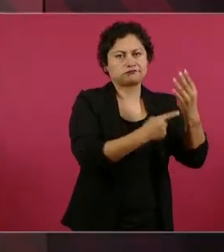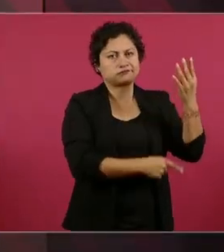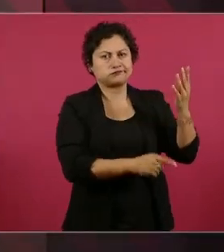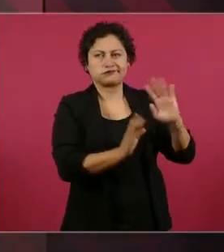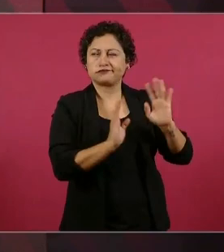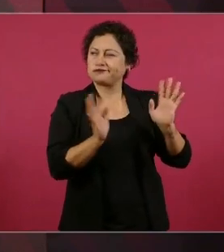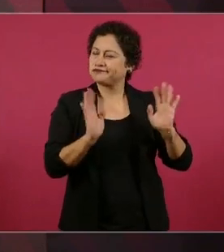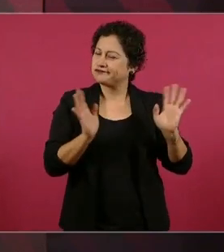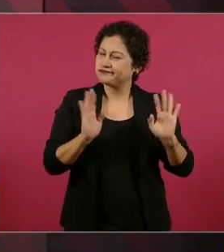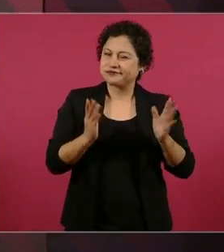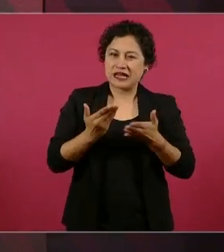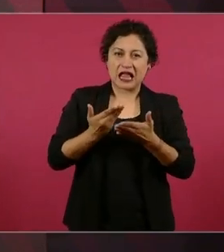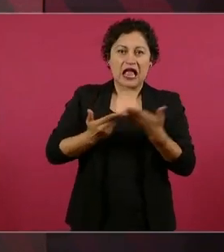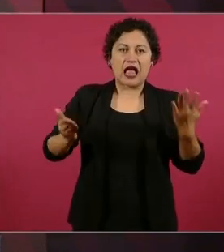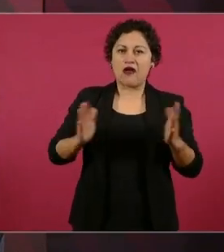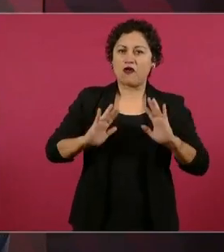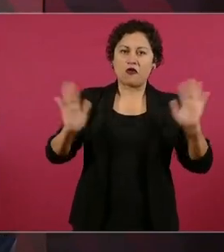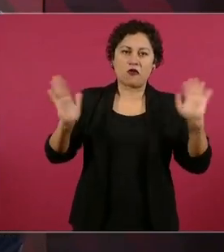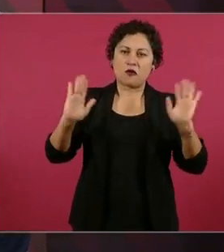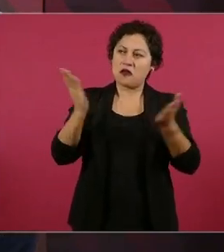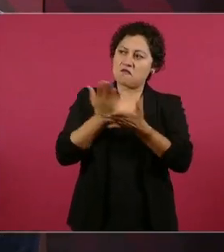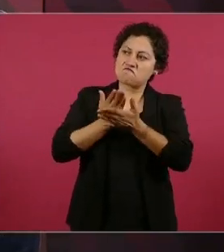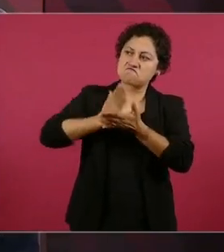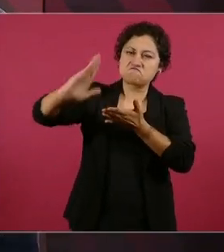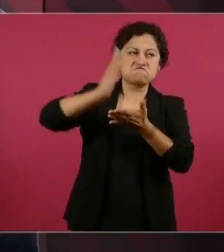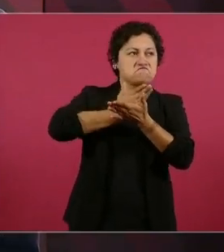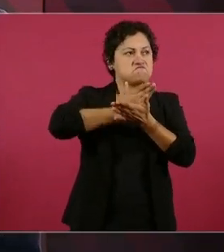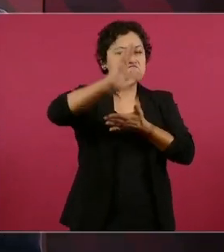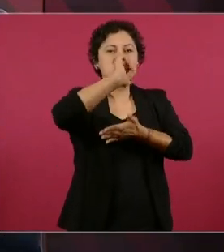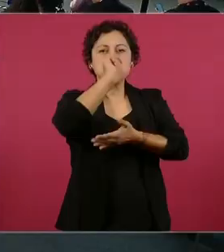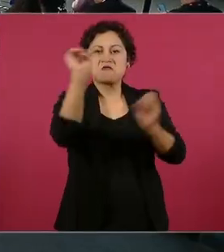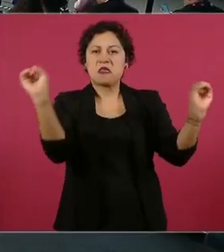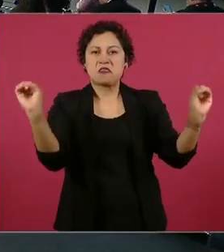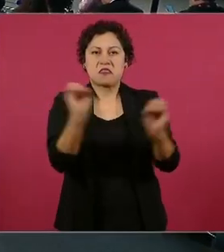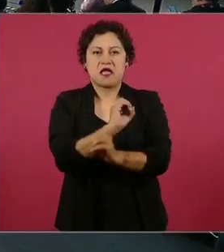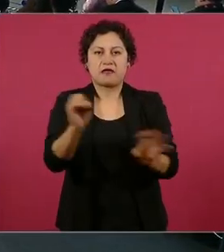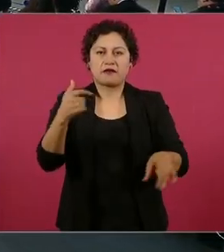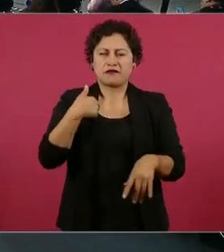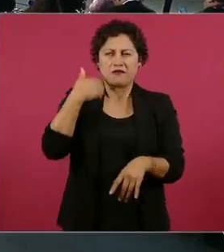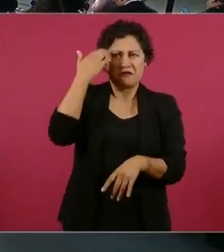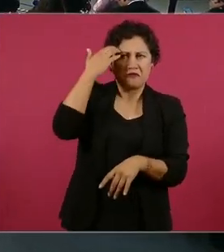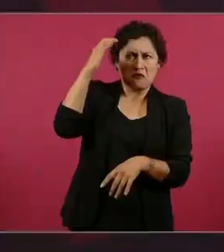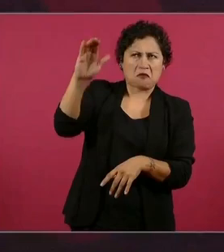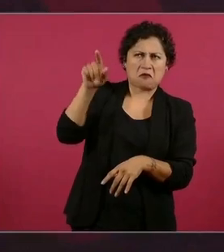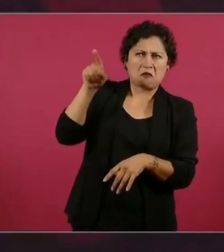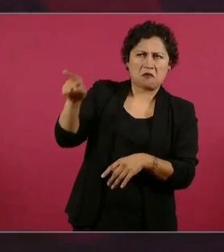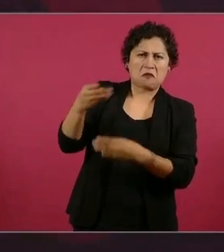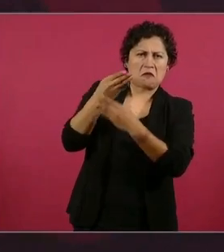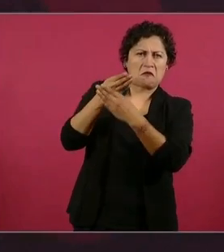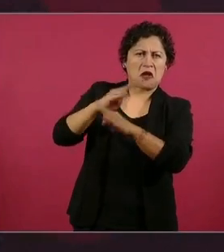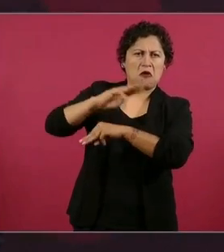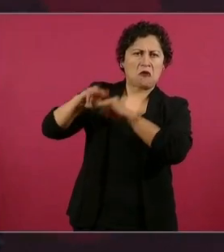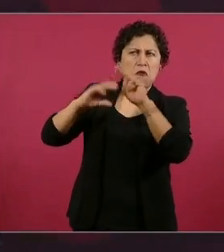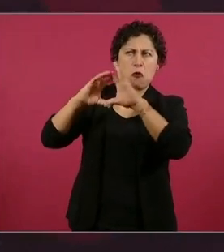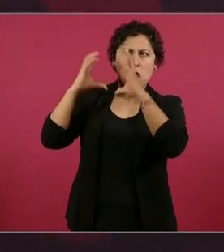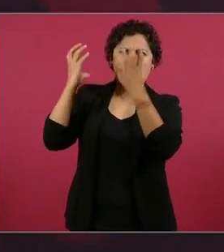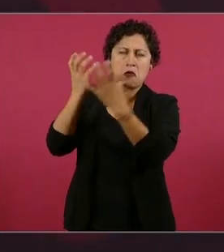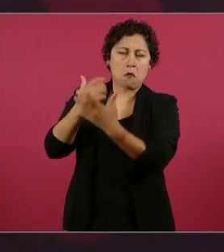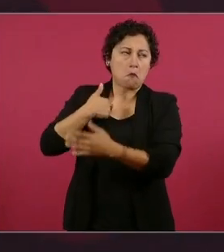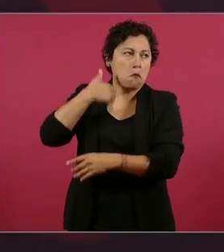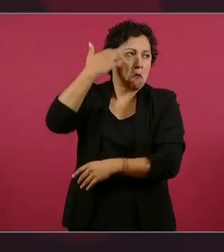Ni conozco al del Banco Mundial, ni conozco. Creo que sí la vi una vez, de